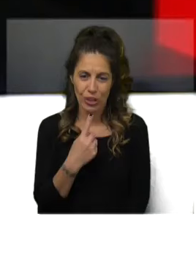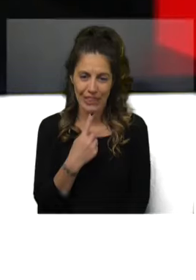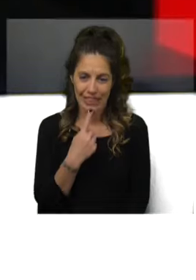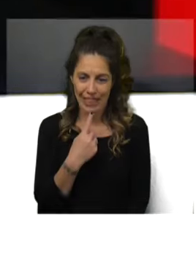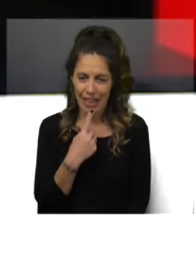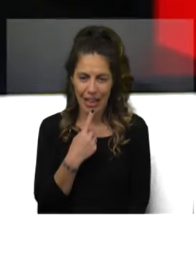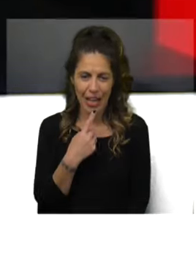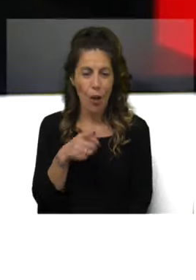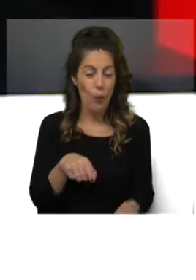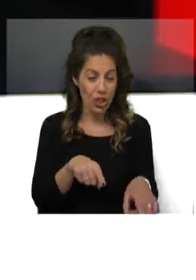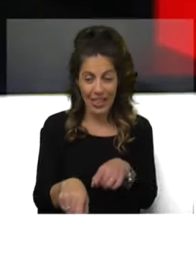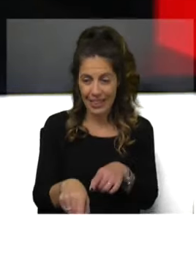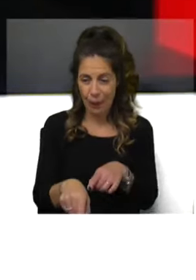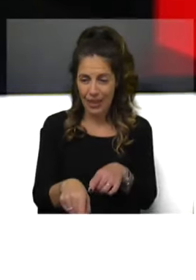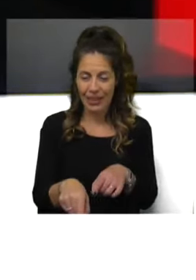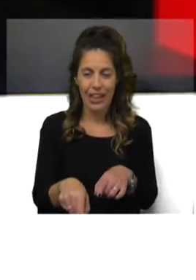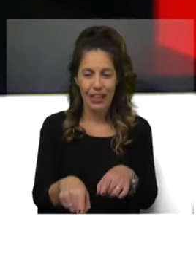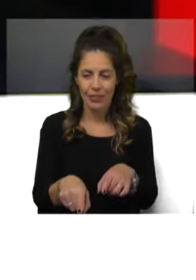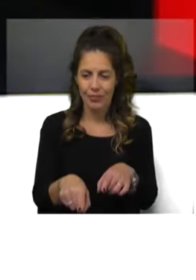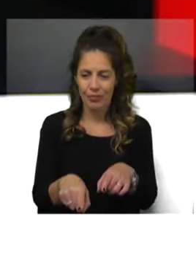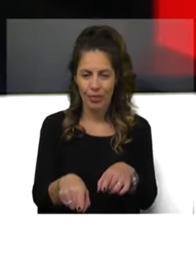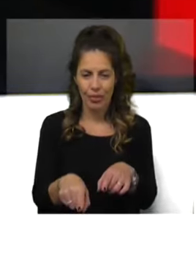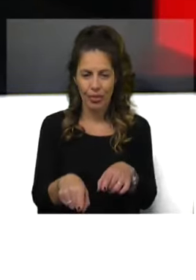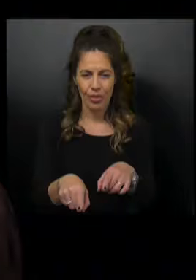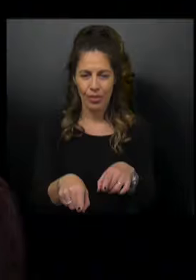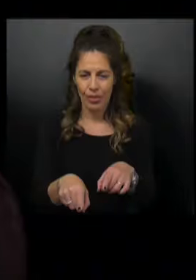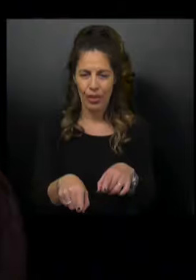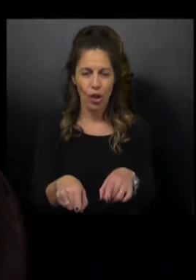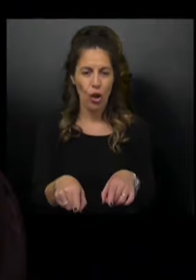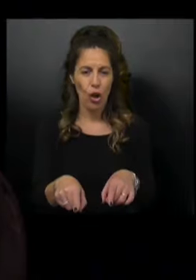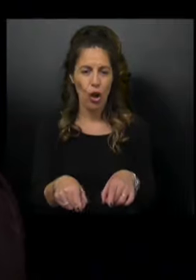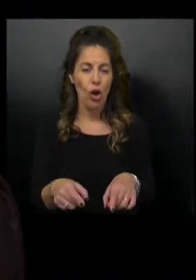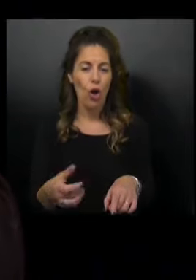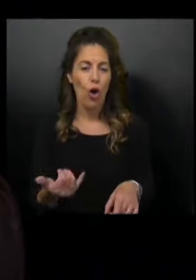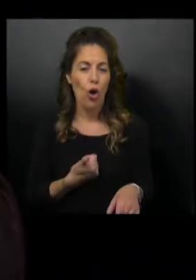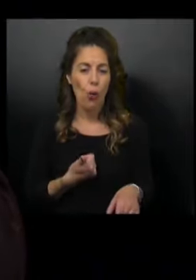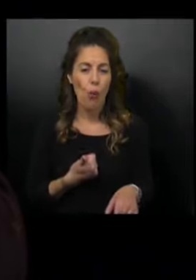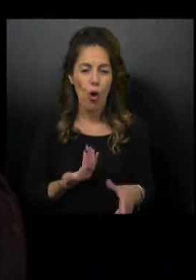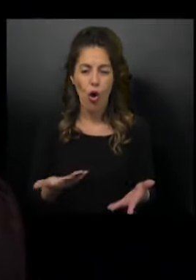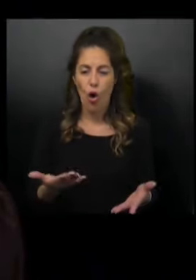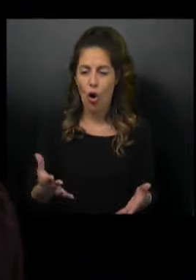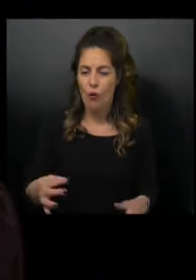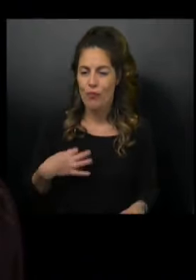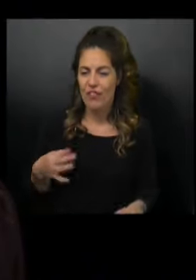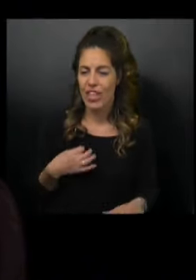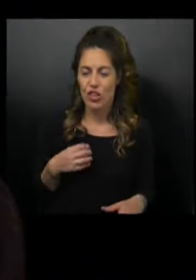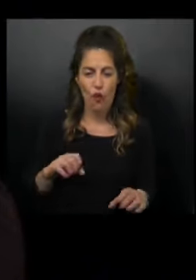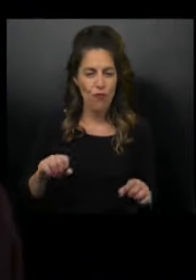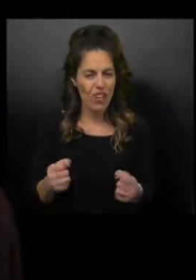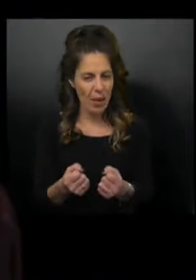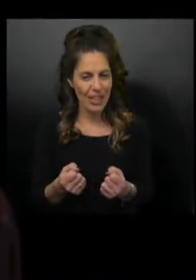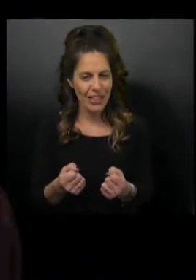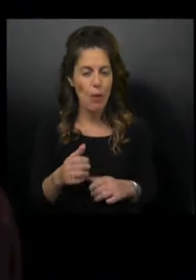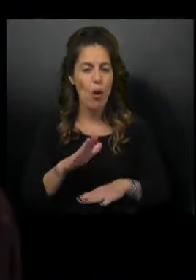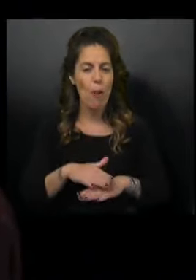vos directamente y este y cómo estamos viviendo muy fríamente la el momento de la